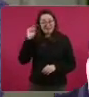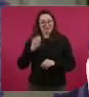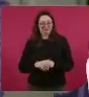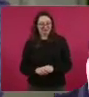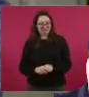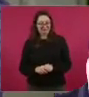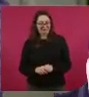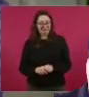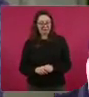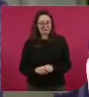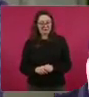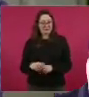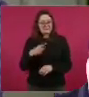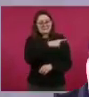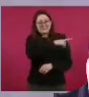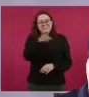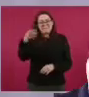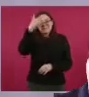Y